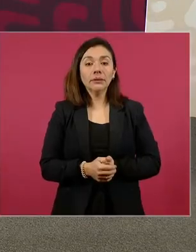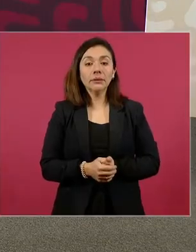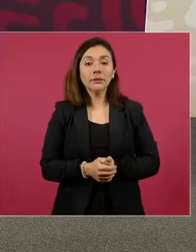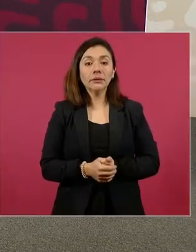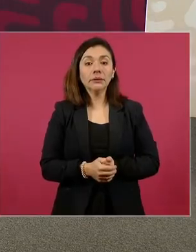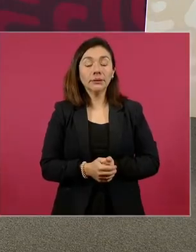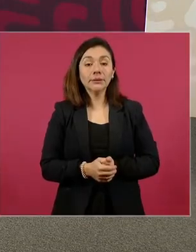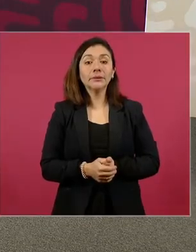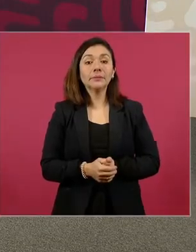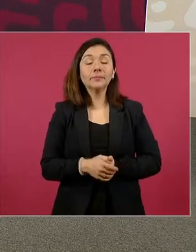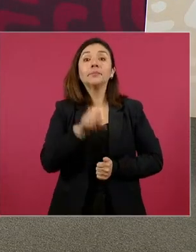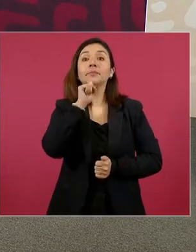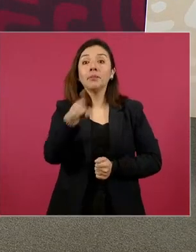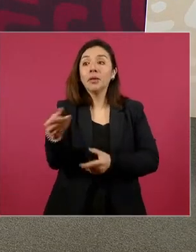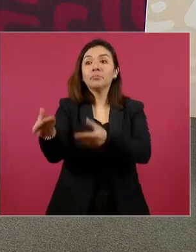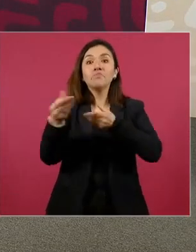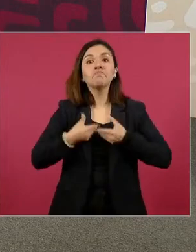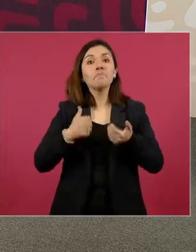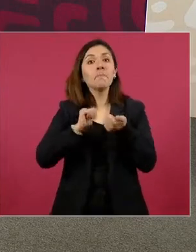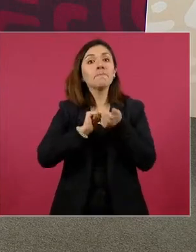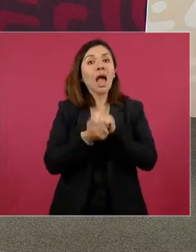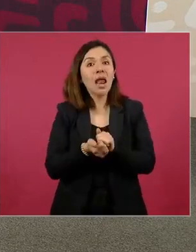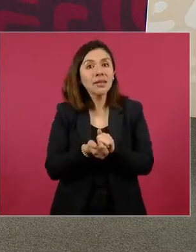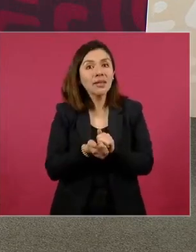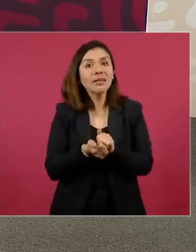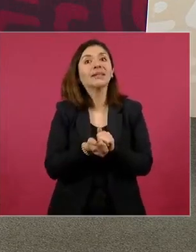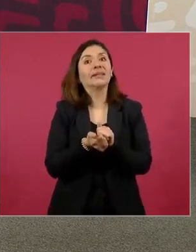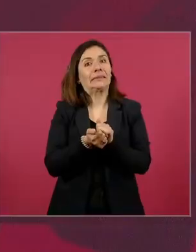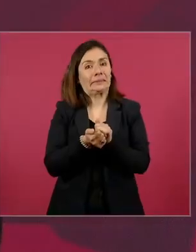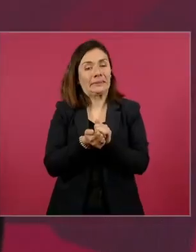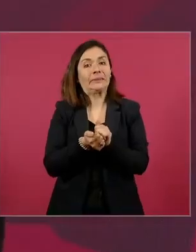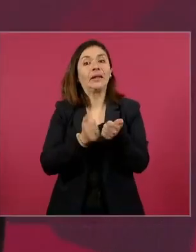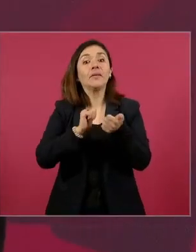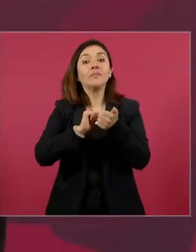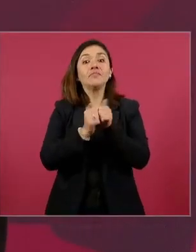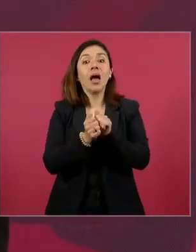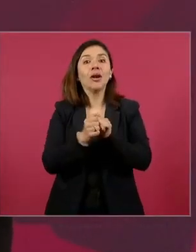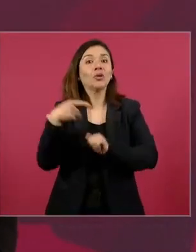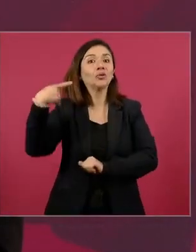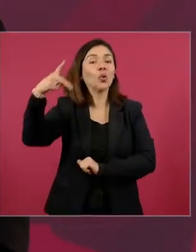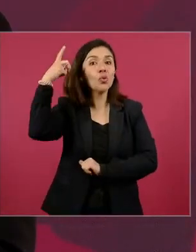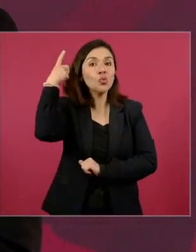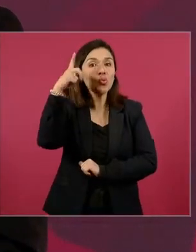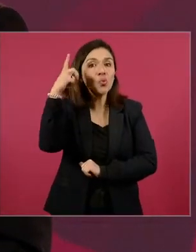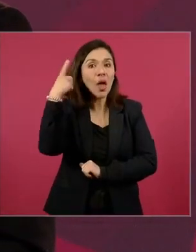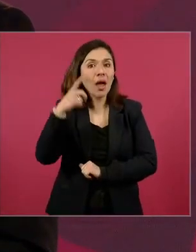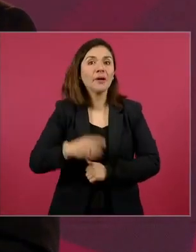Y me mandaron también pan, el pan de Durango,